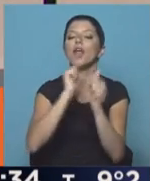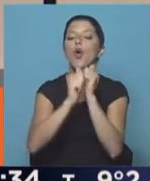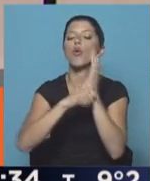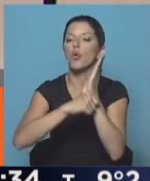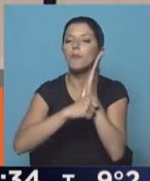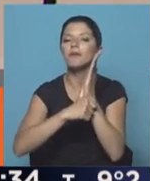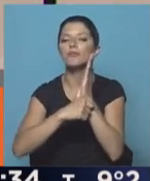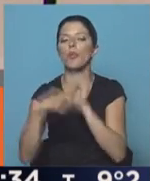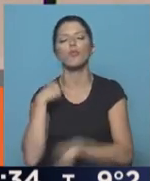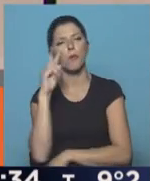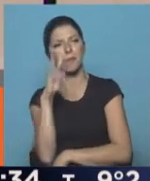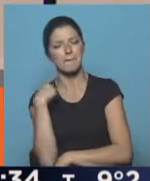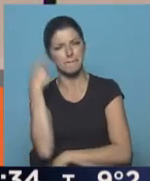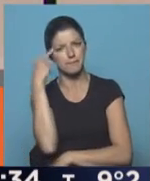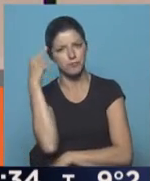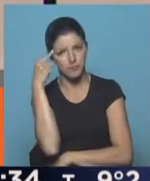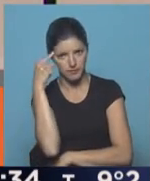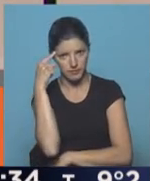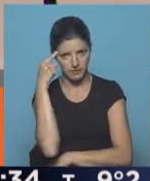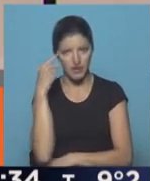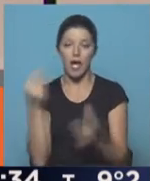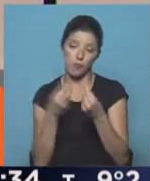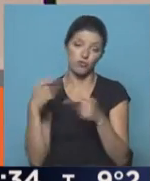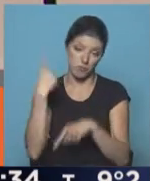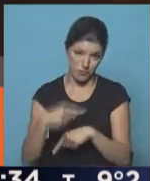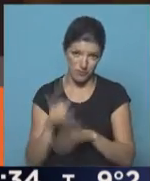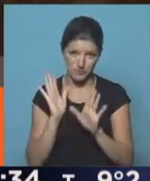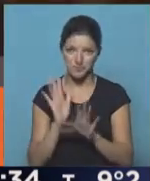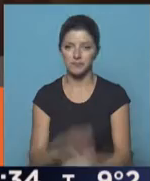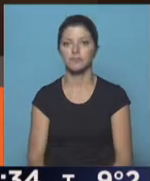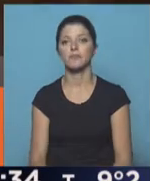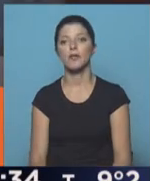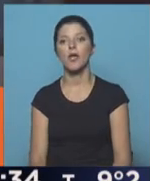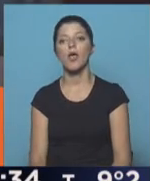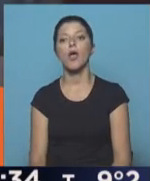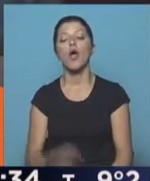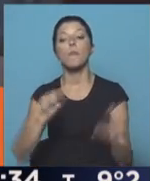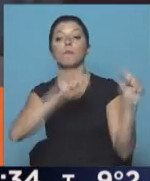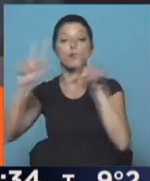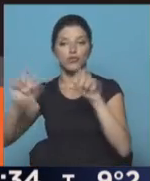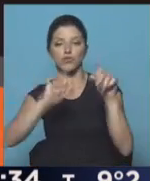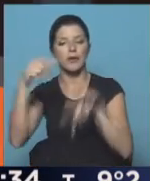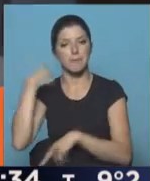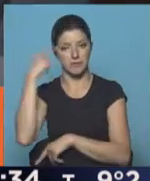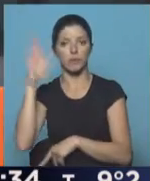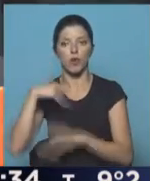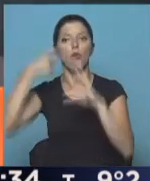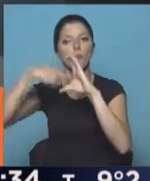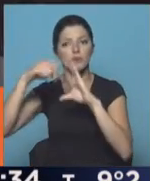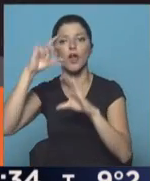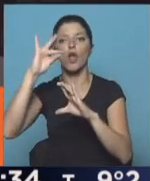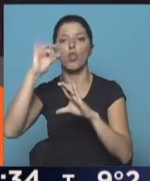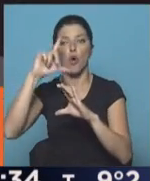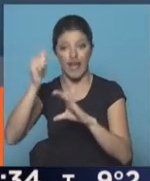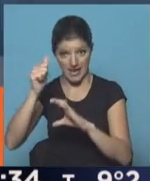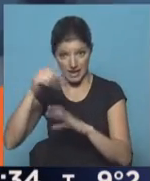invita a todo te invita no proyecciones van a ser para la gente que nos está mirando y dice voy que quiero acercarme la mostrado capaz de hacer en el